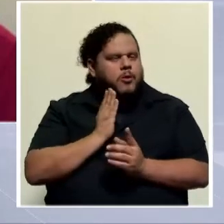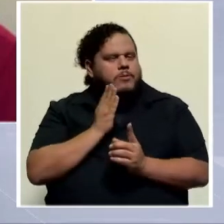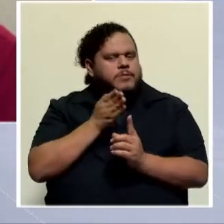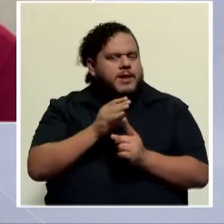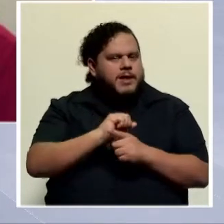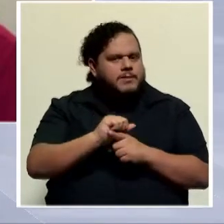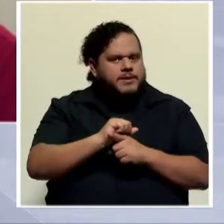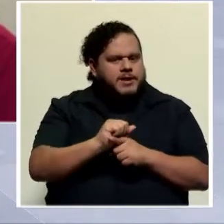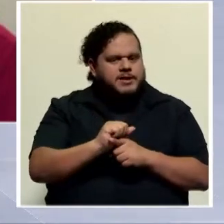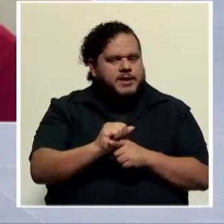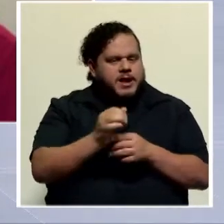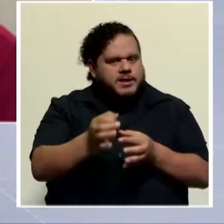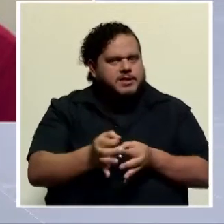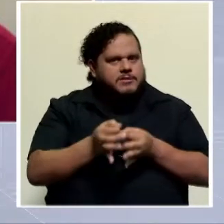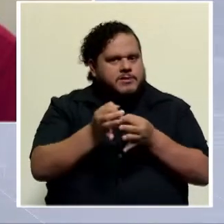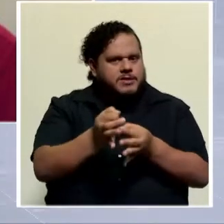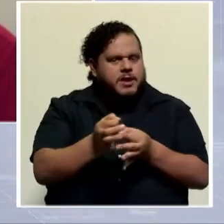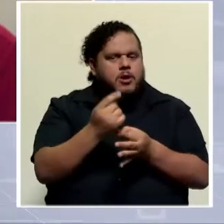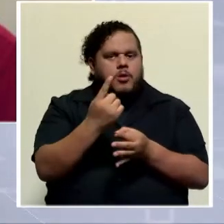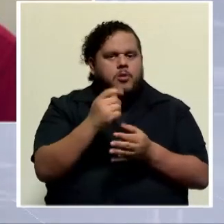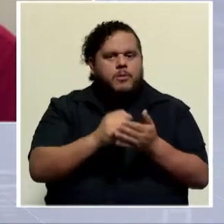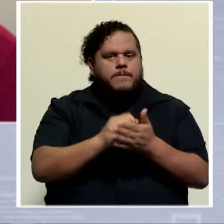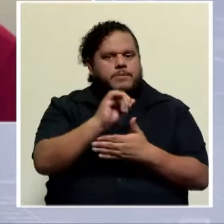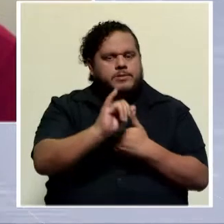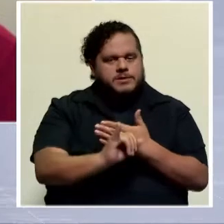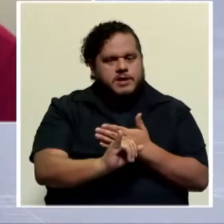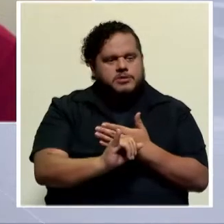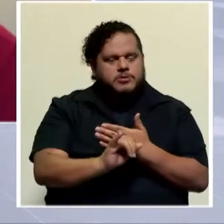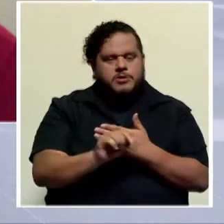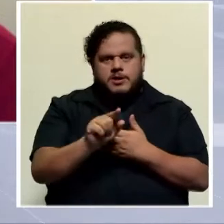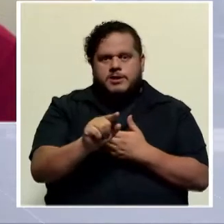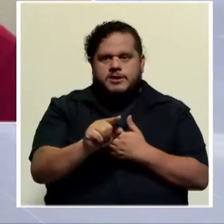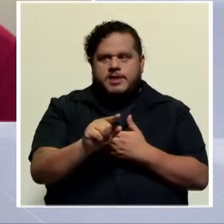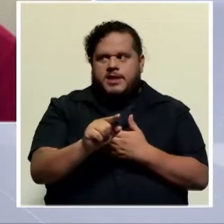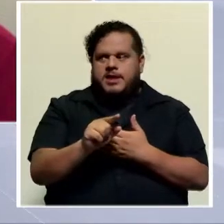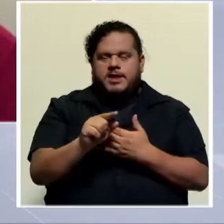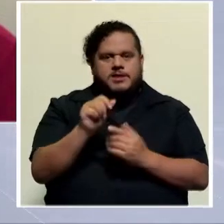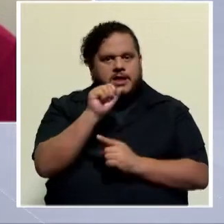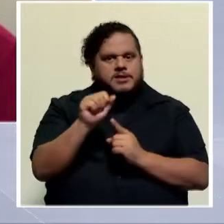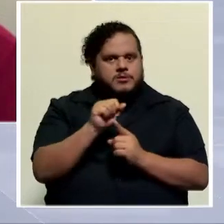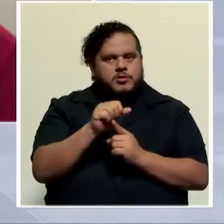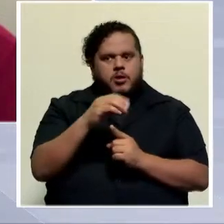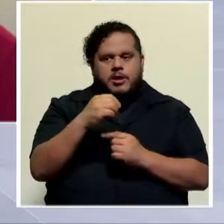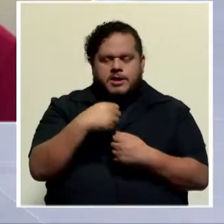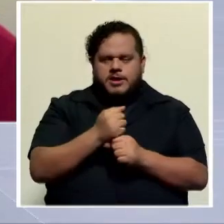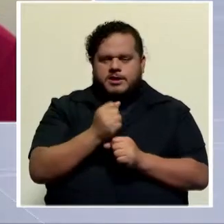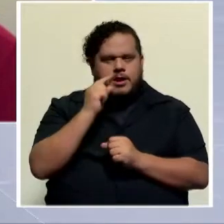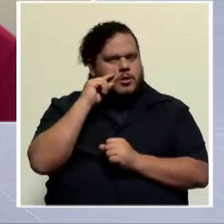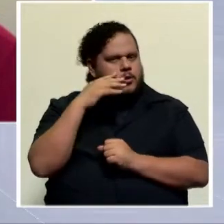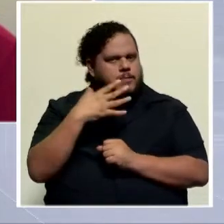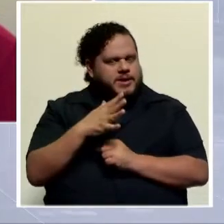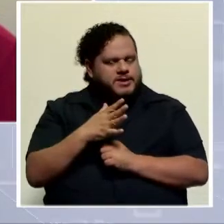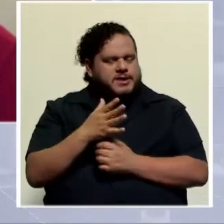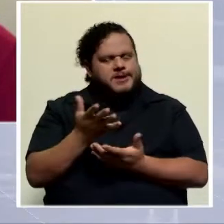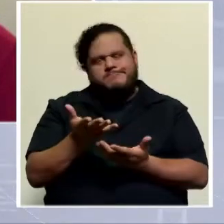práctica de llevar adelante un proyecto de esta magnitud y hacerlo aparentar